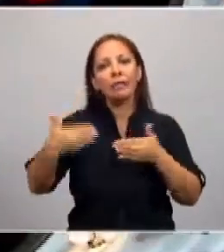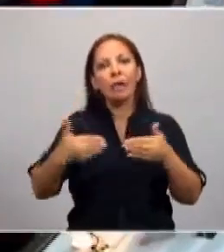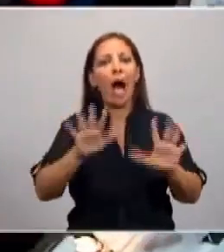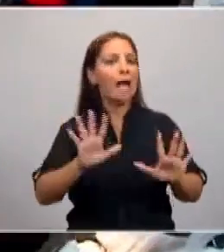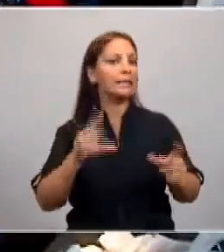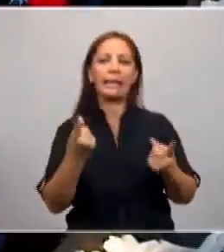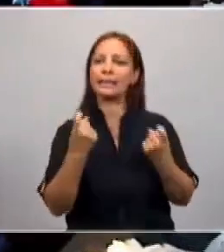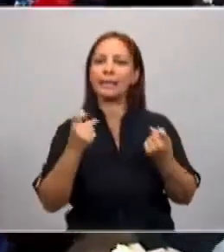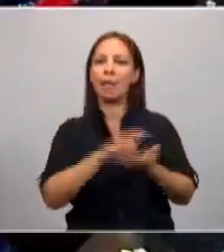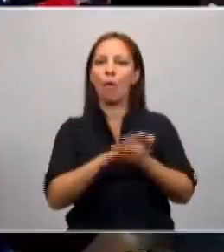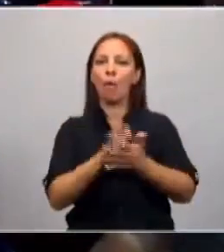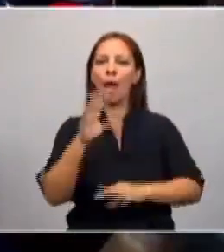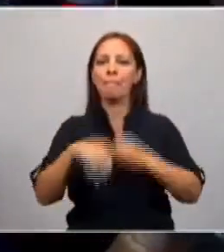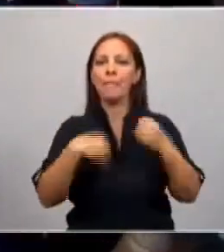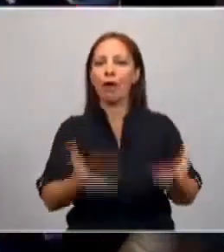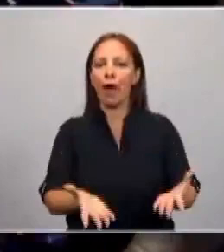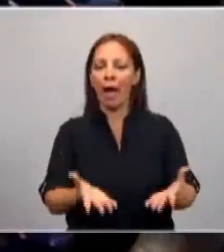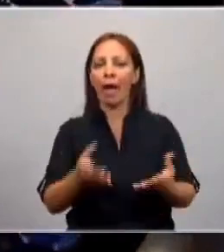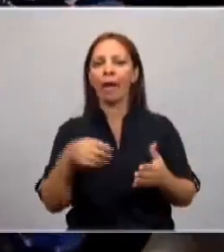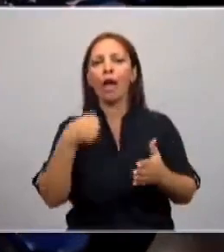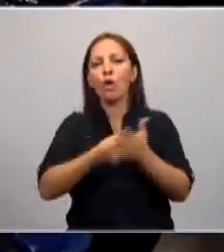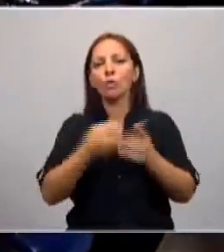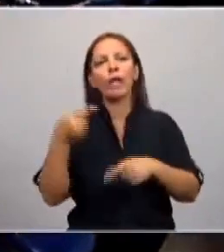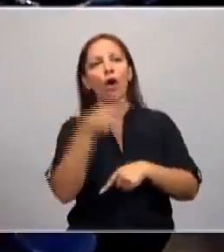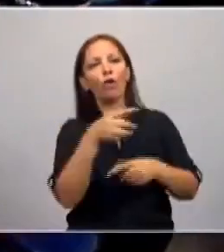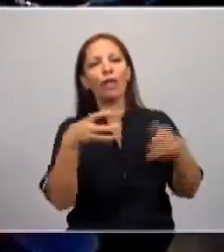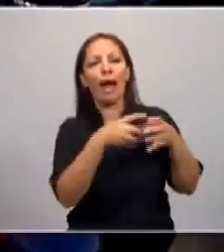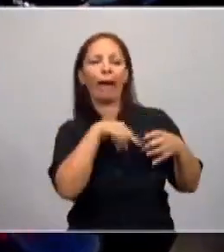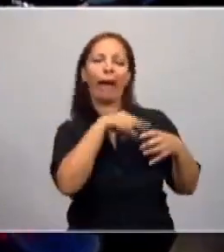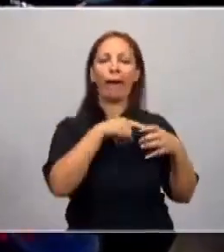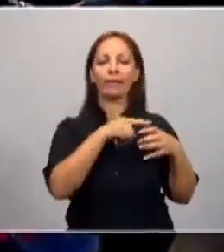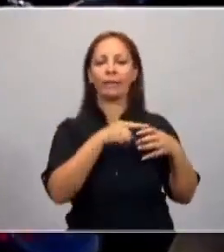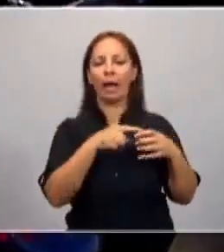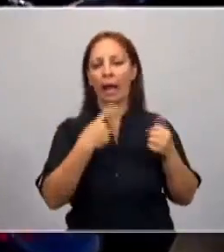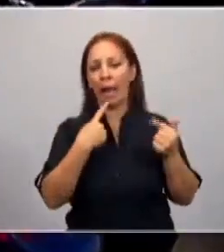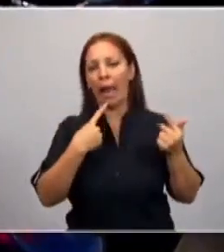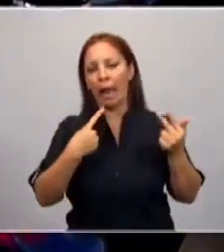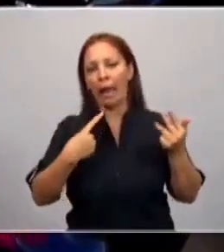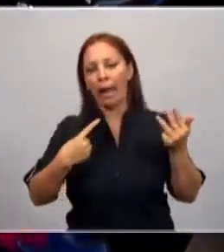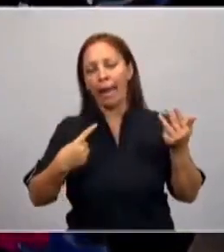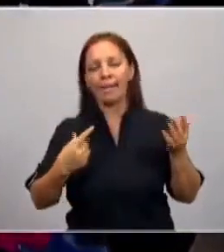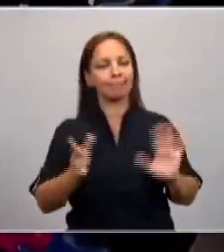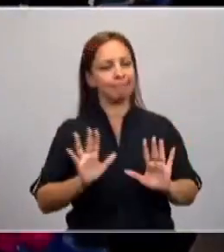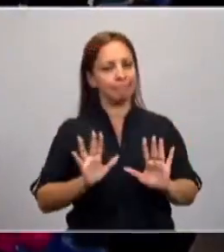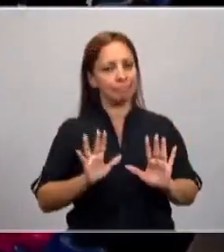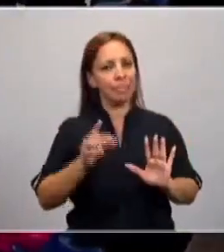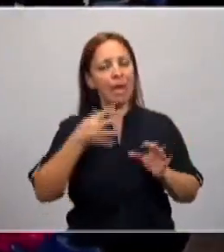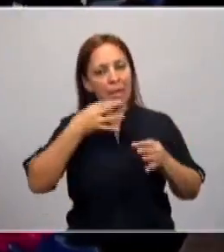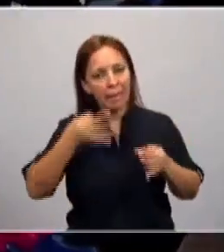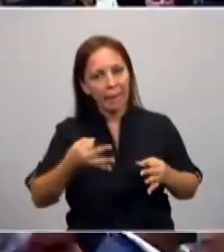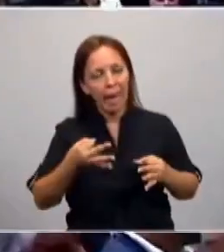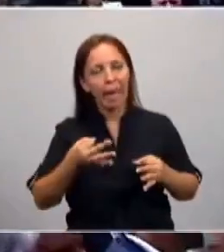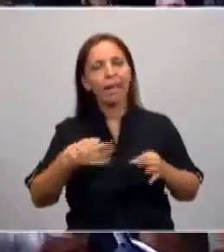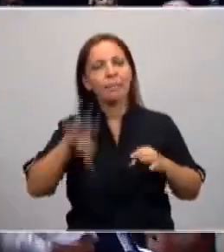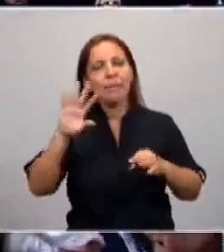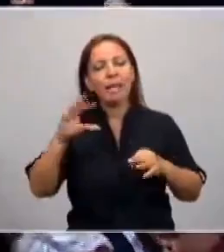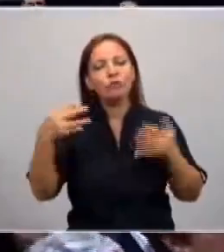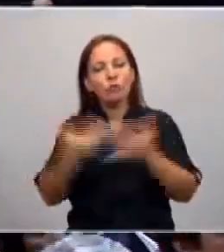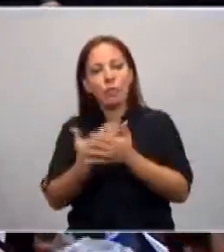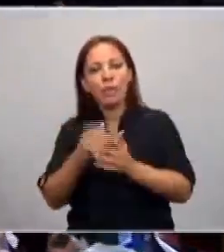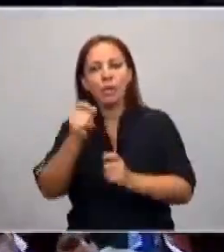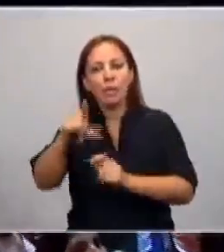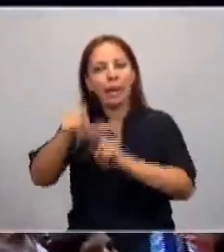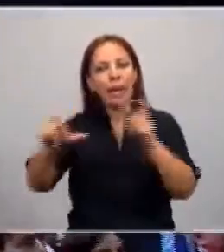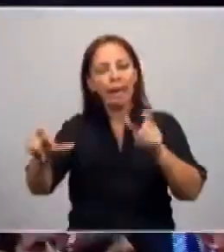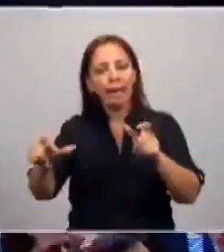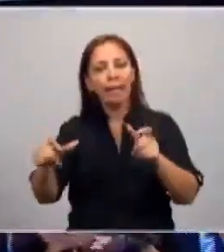solucionan, lucha contra una casta. Pero la cosa es más simple, más sufrimiento para las mayorías y más negocios